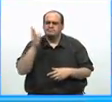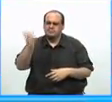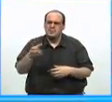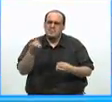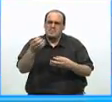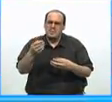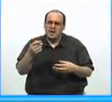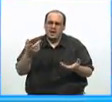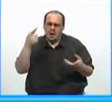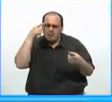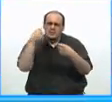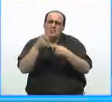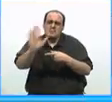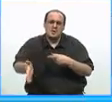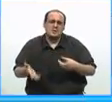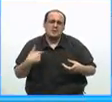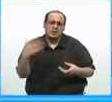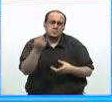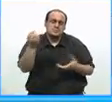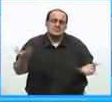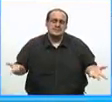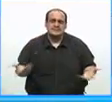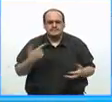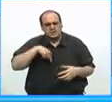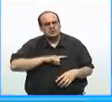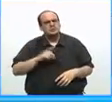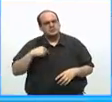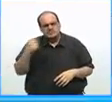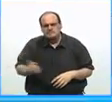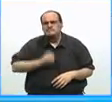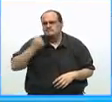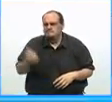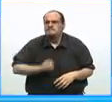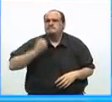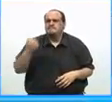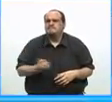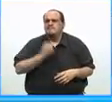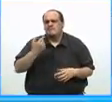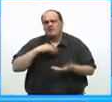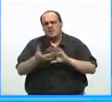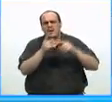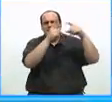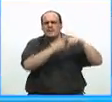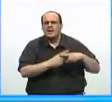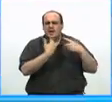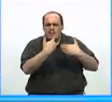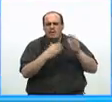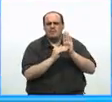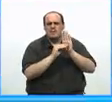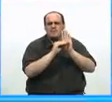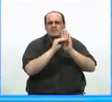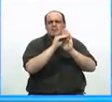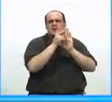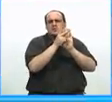y y bueno nada eh lo vamos a seguir peleando hasta el final hasta que nos den las cuentas hasta que hasta que tengamos